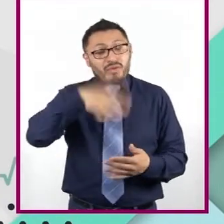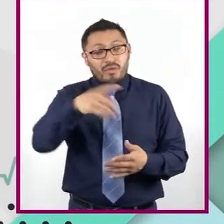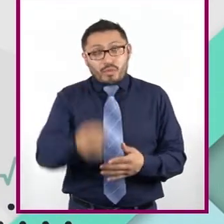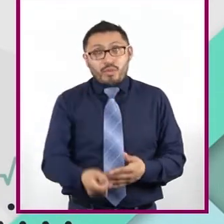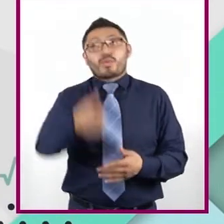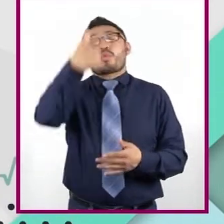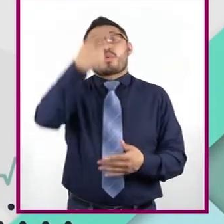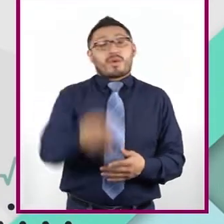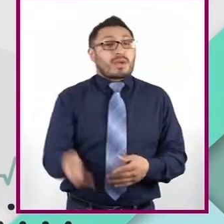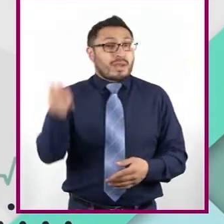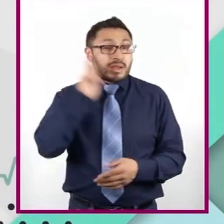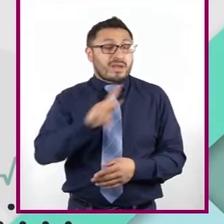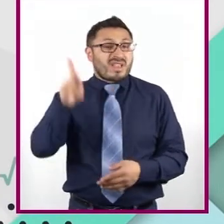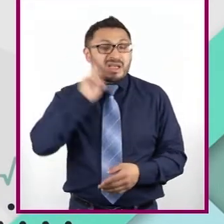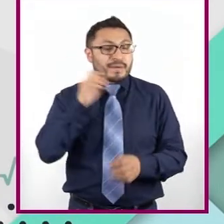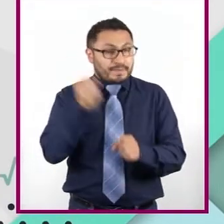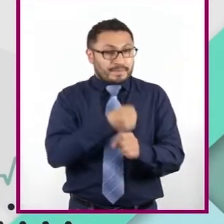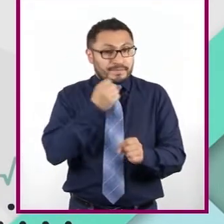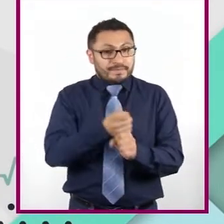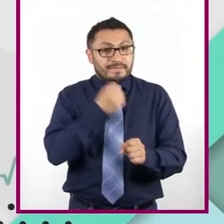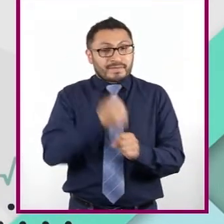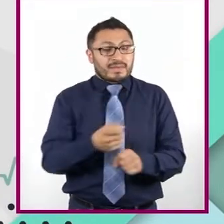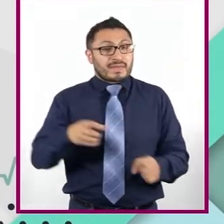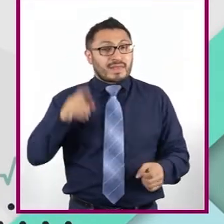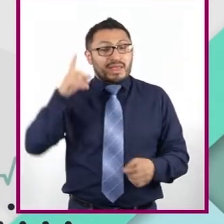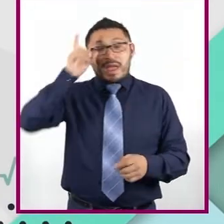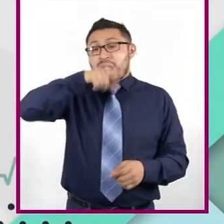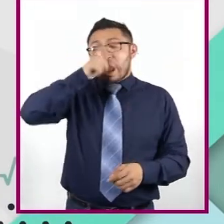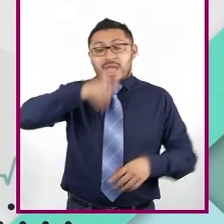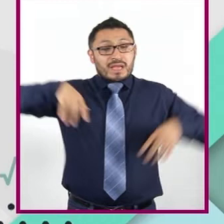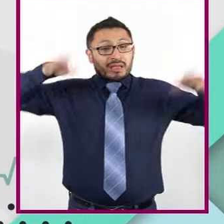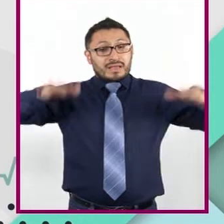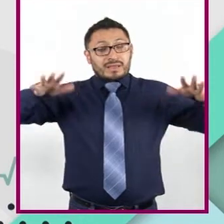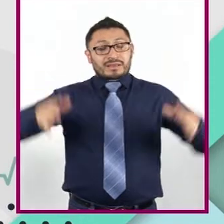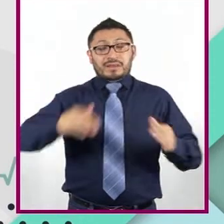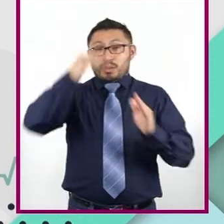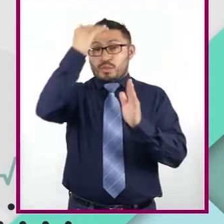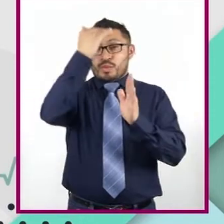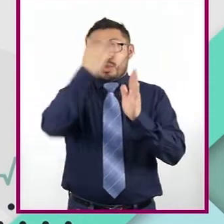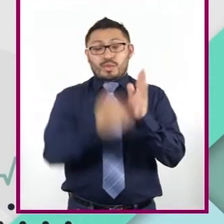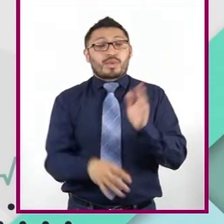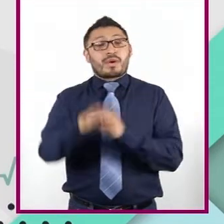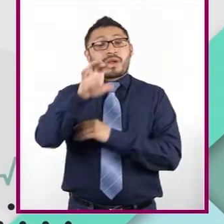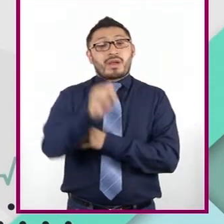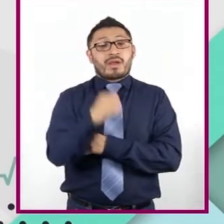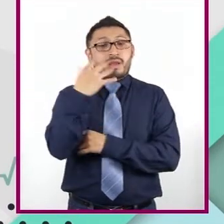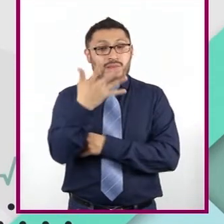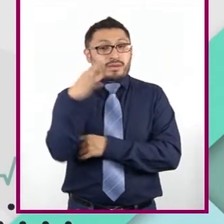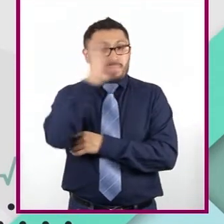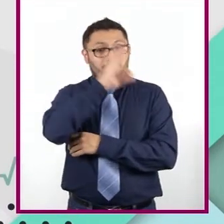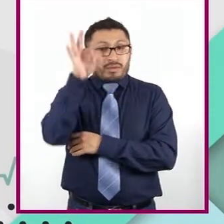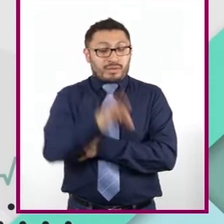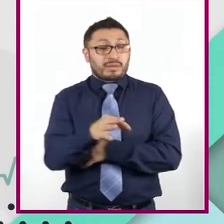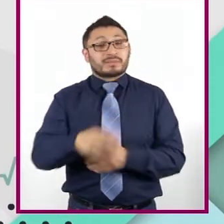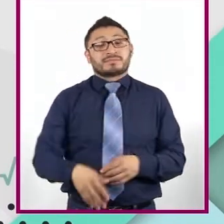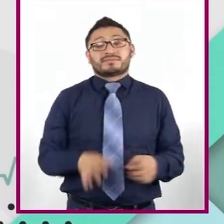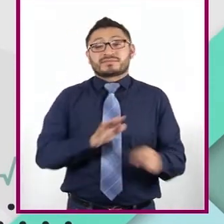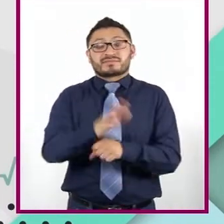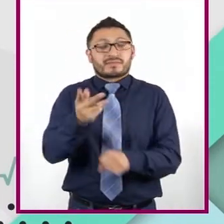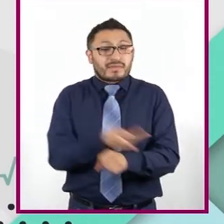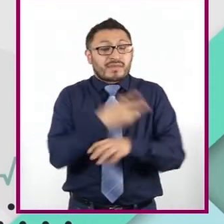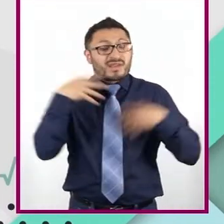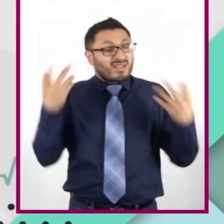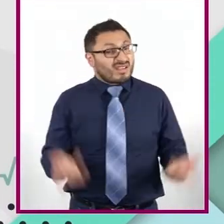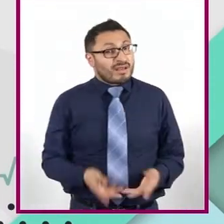lanzamientos, la probabilidad frecuencial de que caiga águila disminuyó al 65%. ¿Y qué sucedió